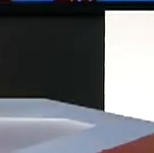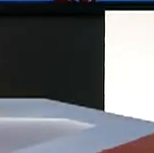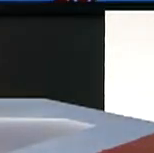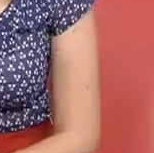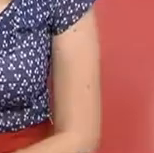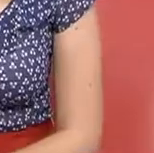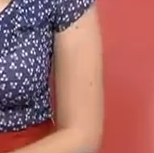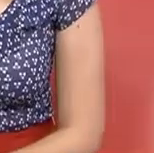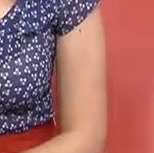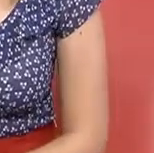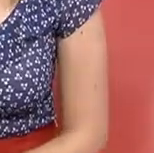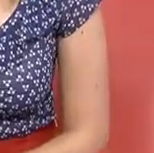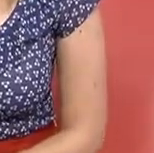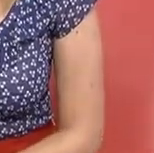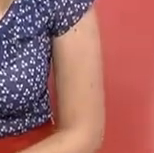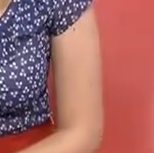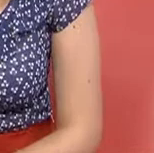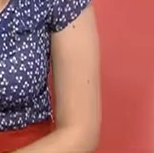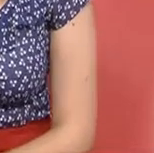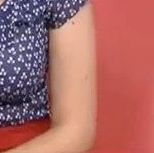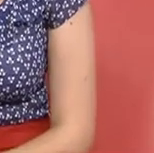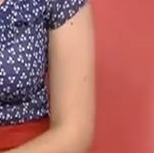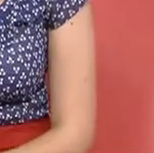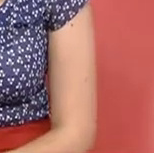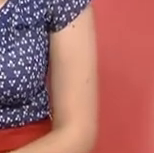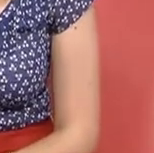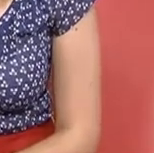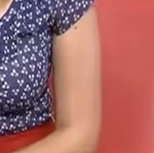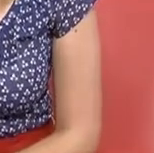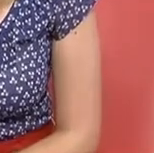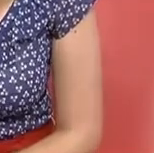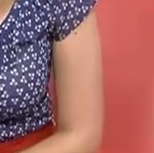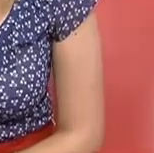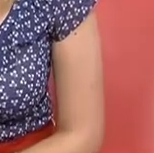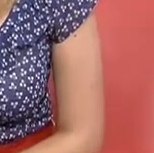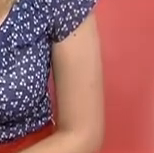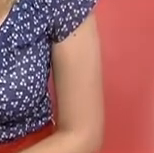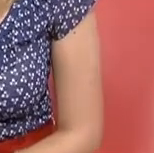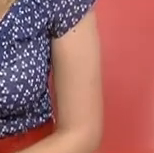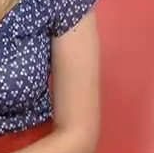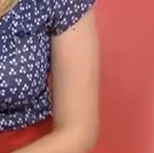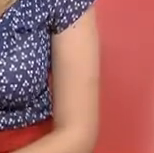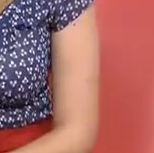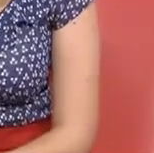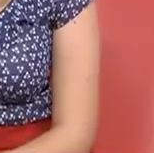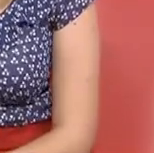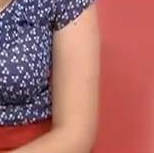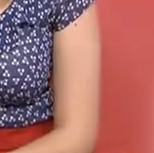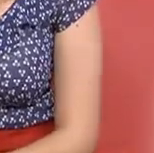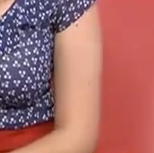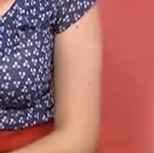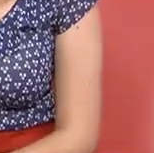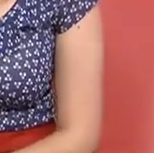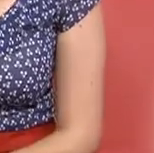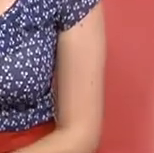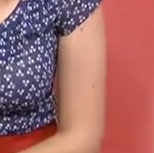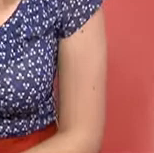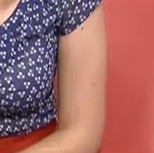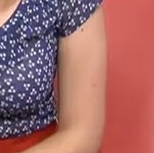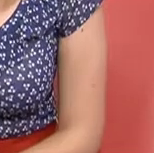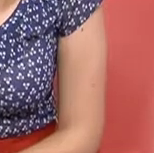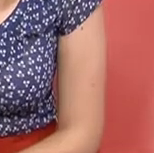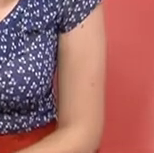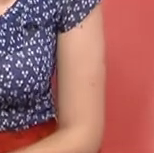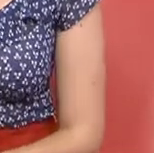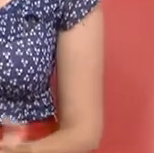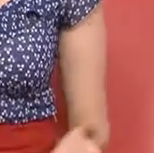saludarte. Muy buenos días, Omar, Pati, qué gusto me da saludarlos de nueva cuenta en este lunes. Y pues sí, como lo comentas, las